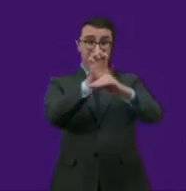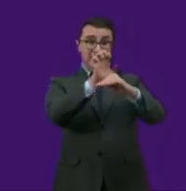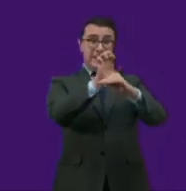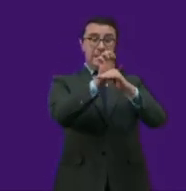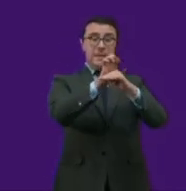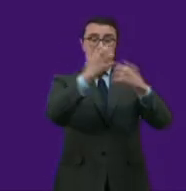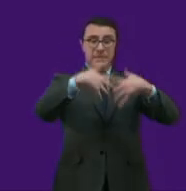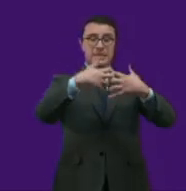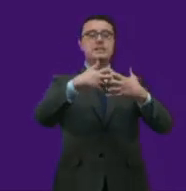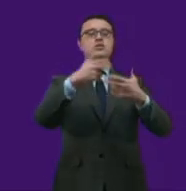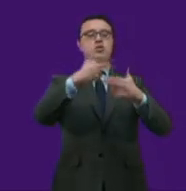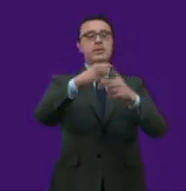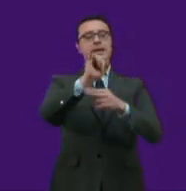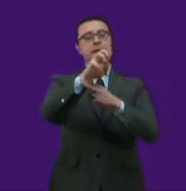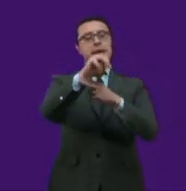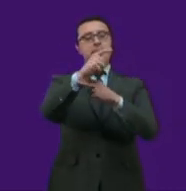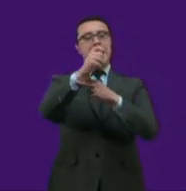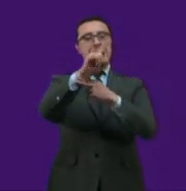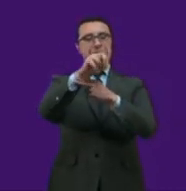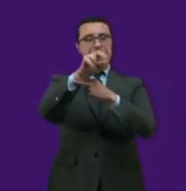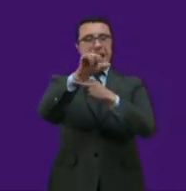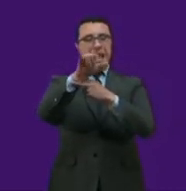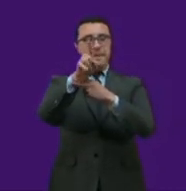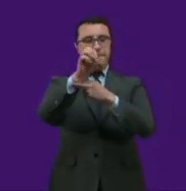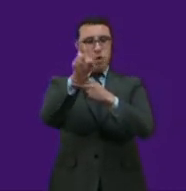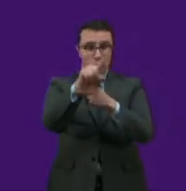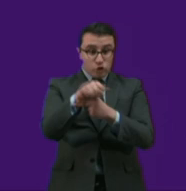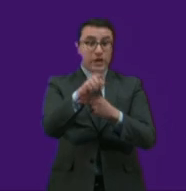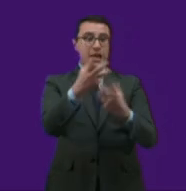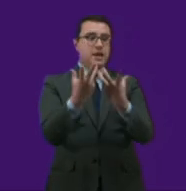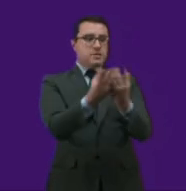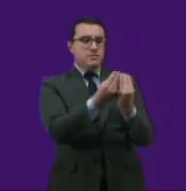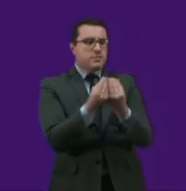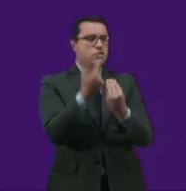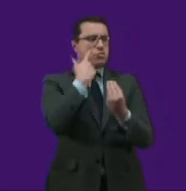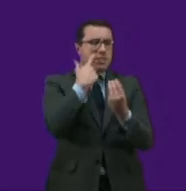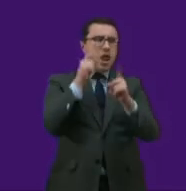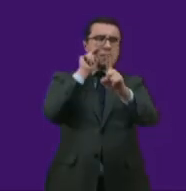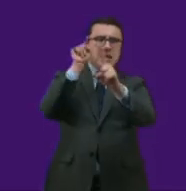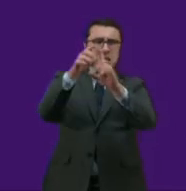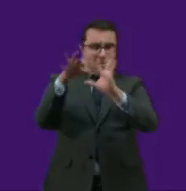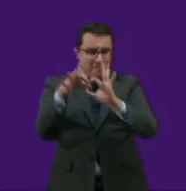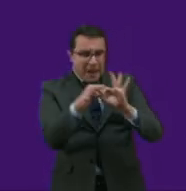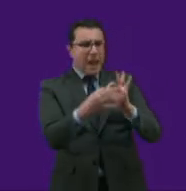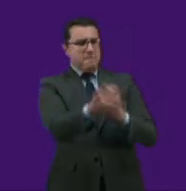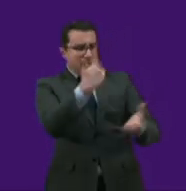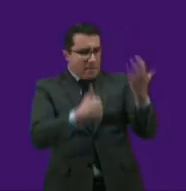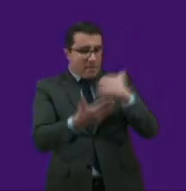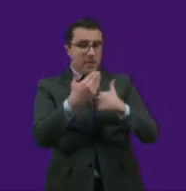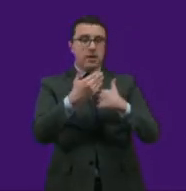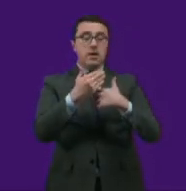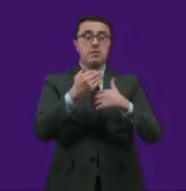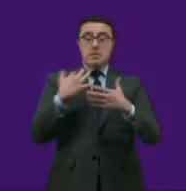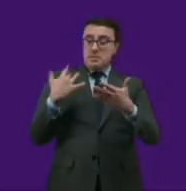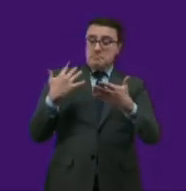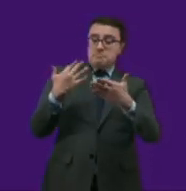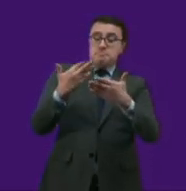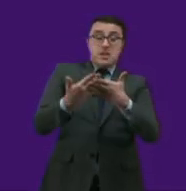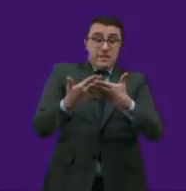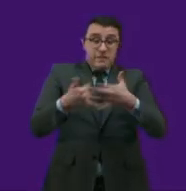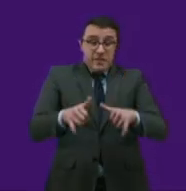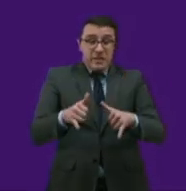equipo y les contaba el propósito y los trataba de conectar y todo. Pero a lo último siempre yo